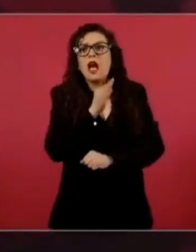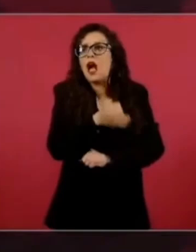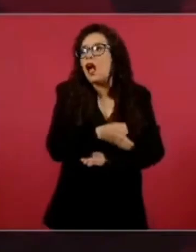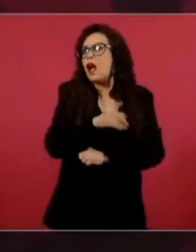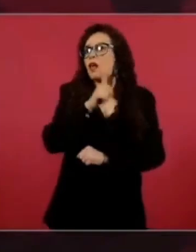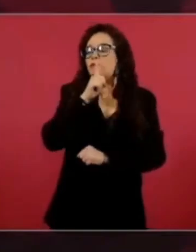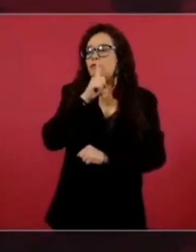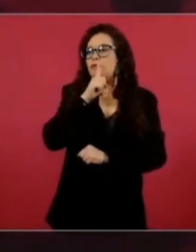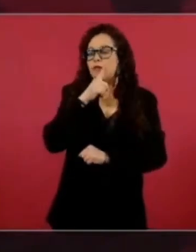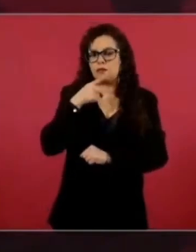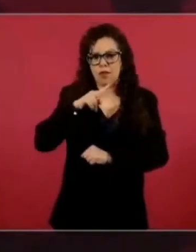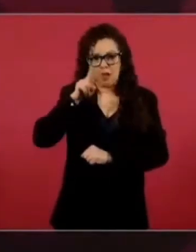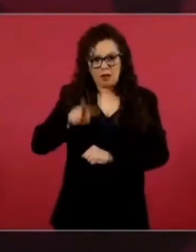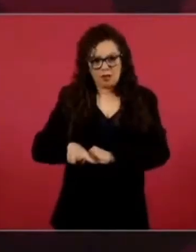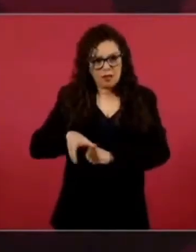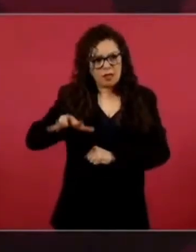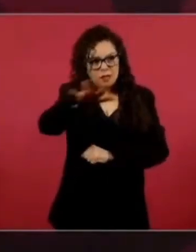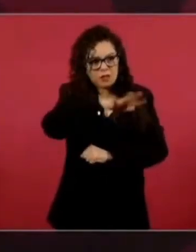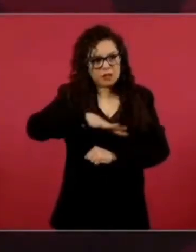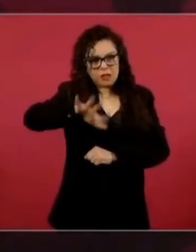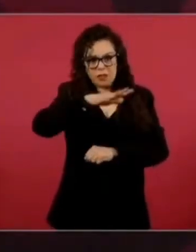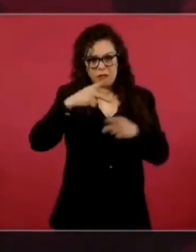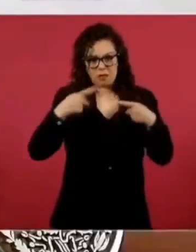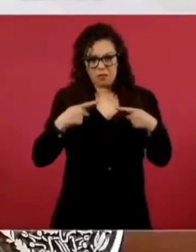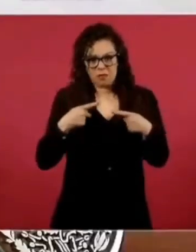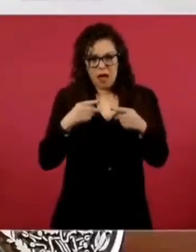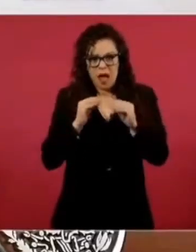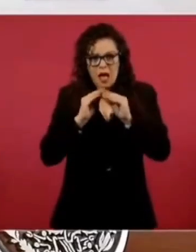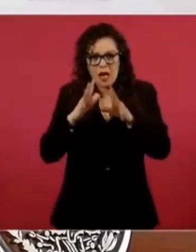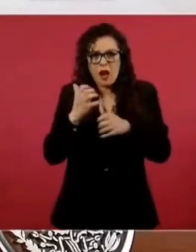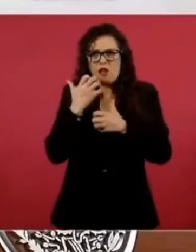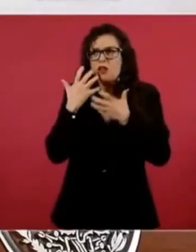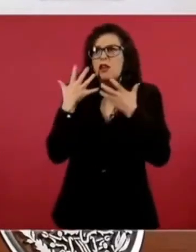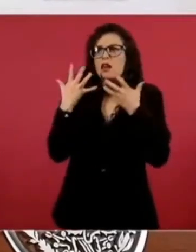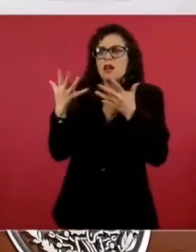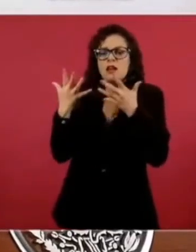vivir en una sociedad más igualitaria, ¿no?, en cada país.